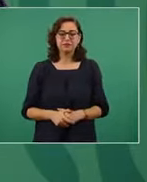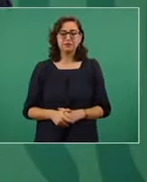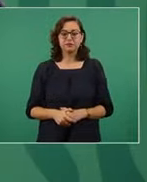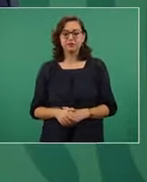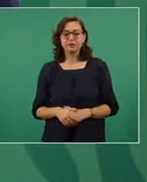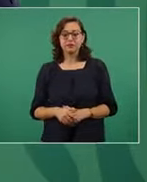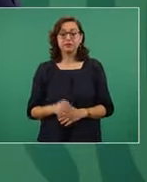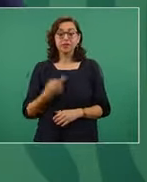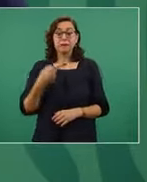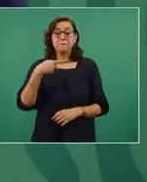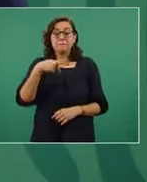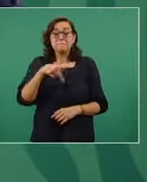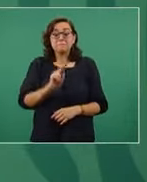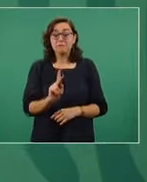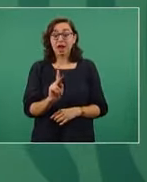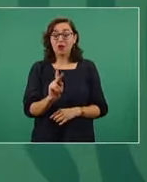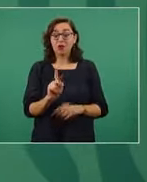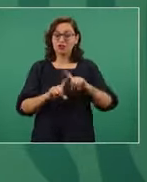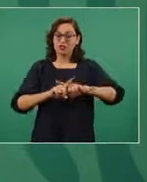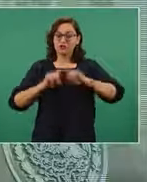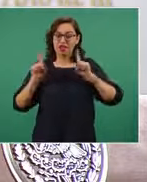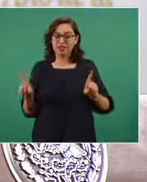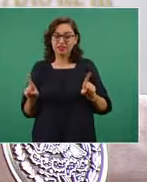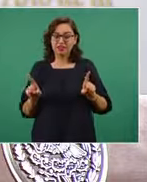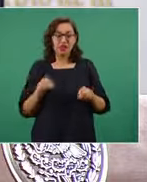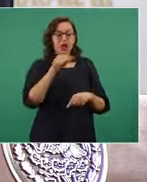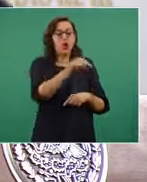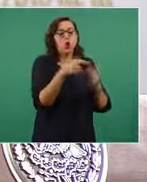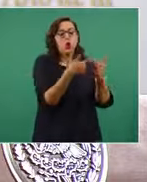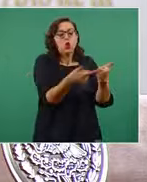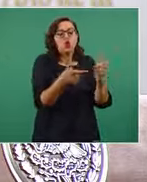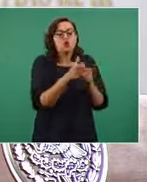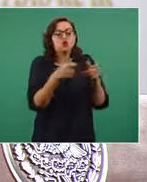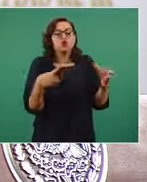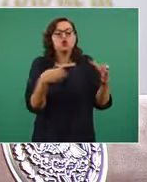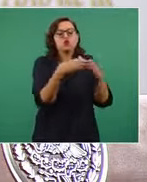a tener el apoyo de la élite, de los de arriba.